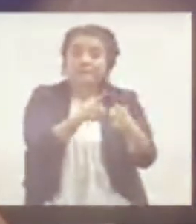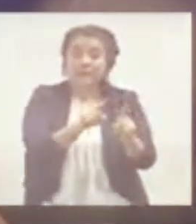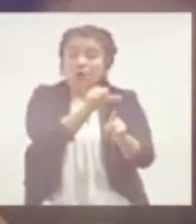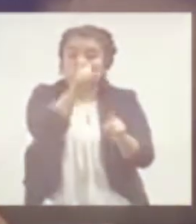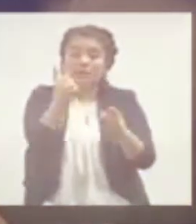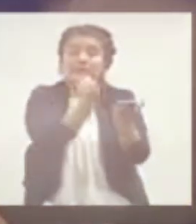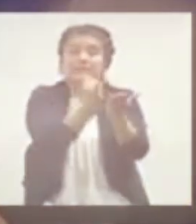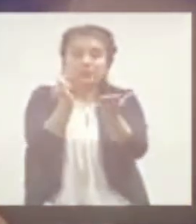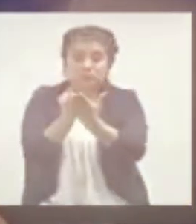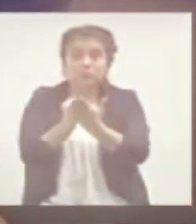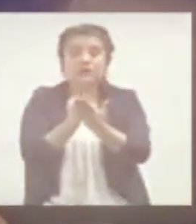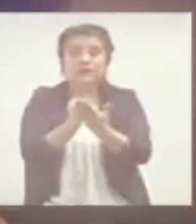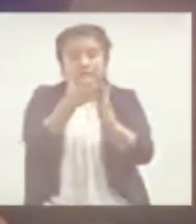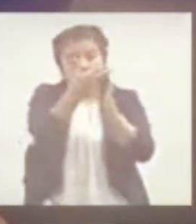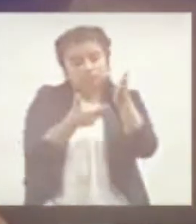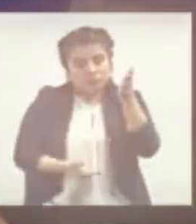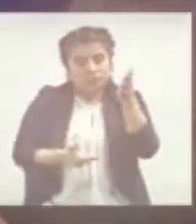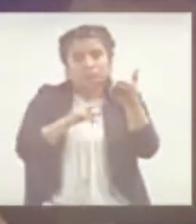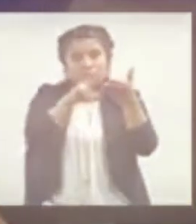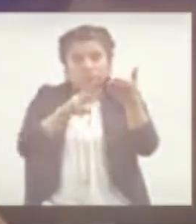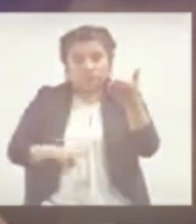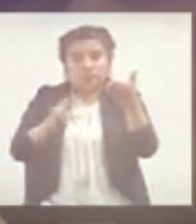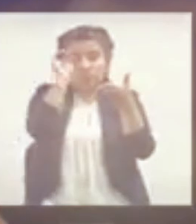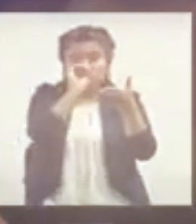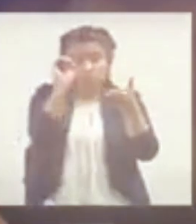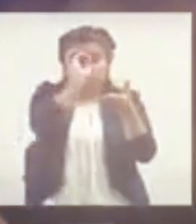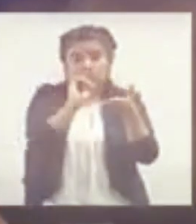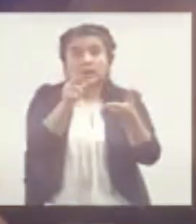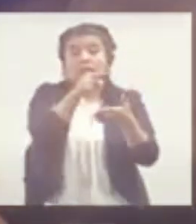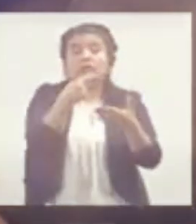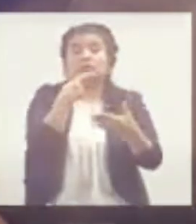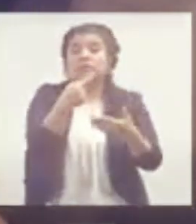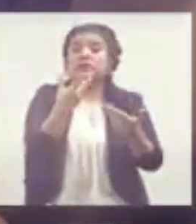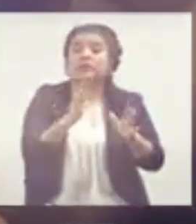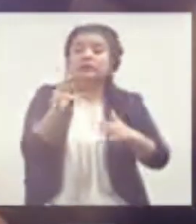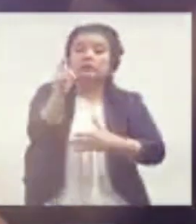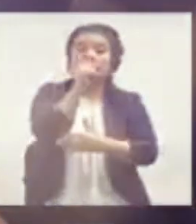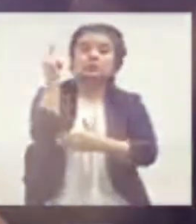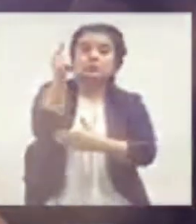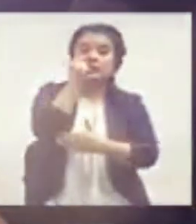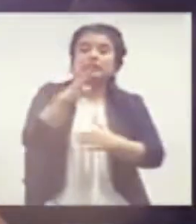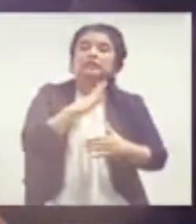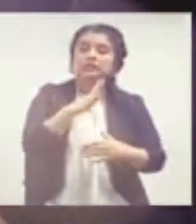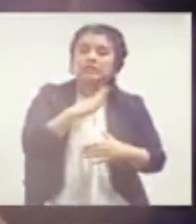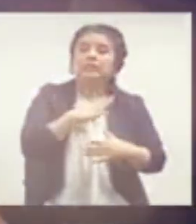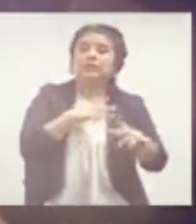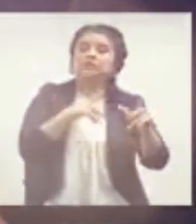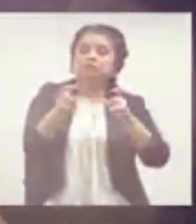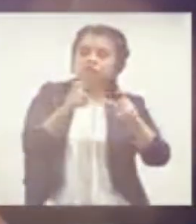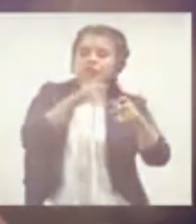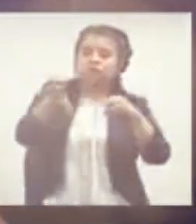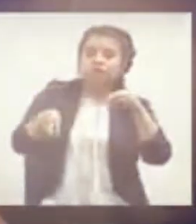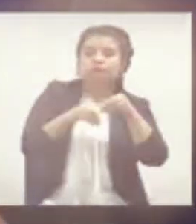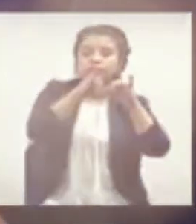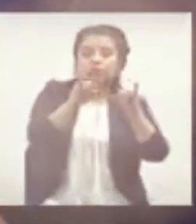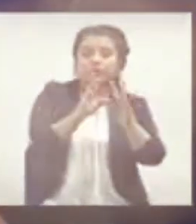las instituciones que fueron enumeradas y leídas sus opiniones, pues opinan sobre la importancia de mantener en sus juntas